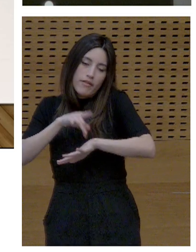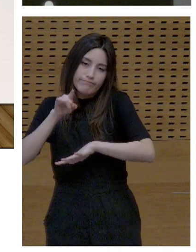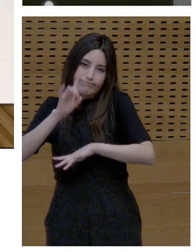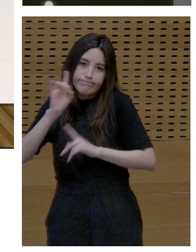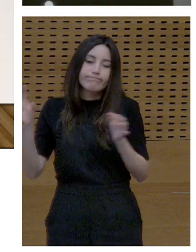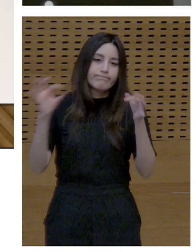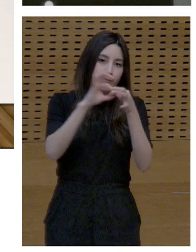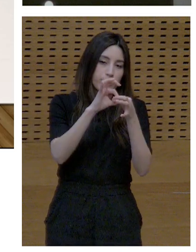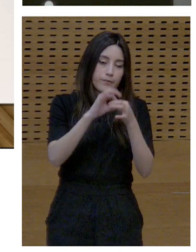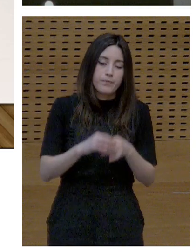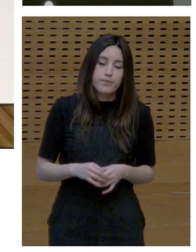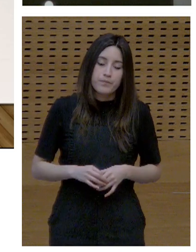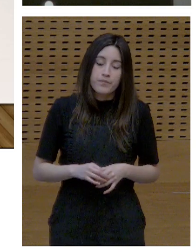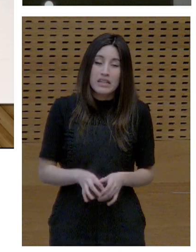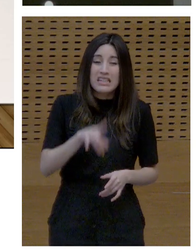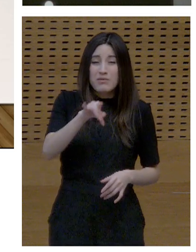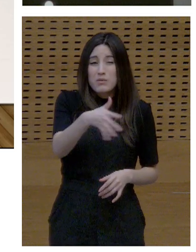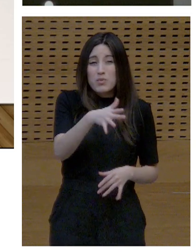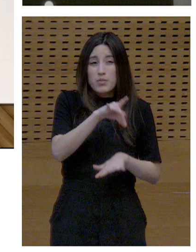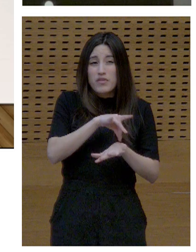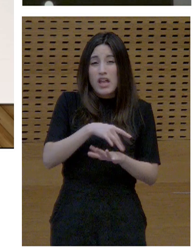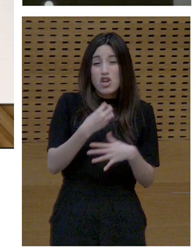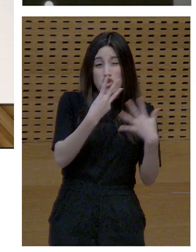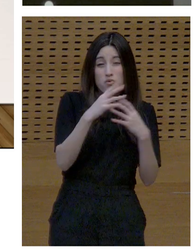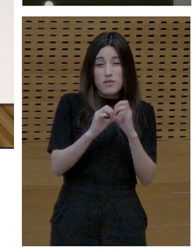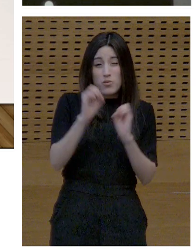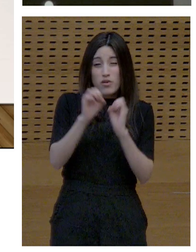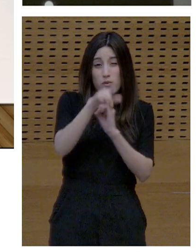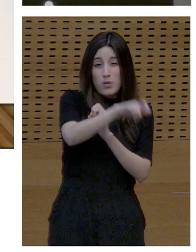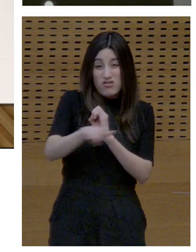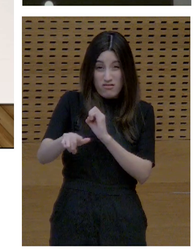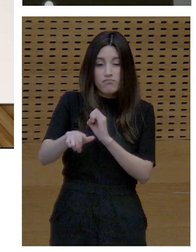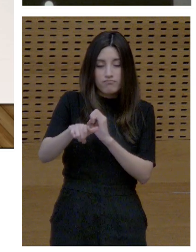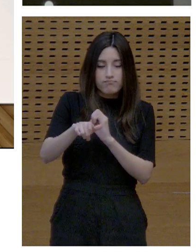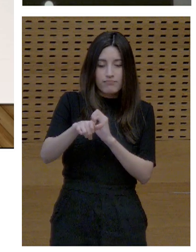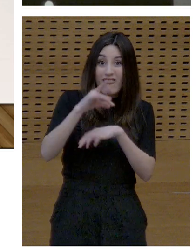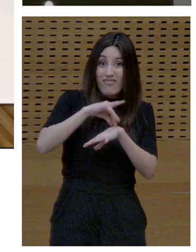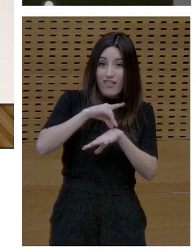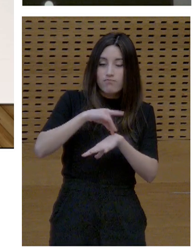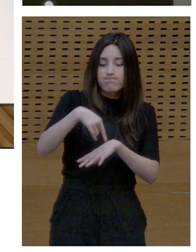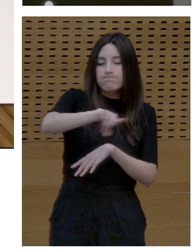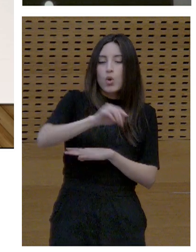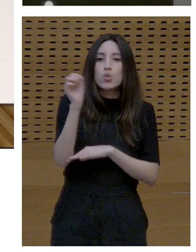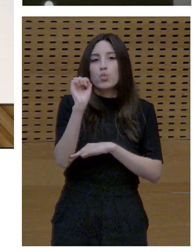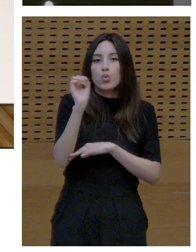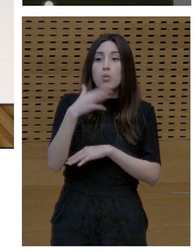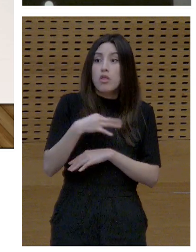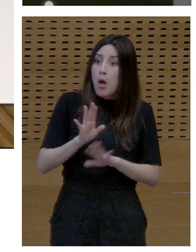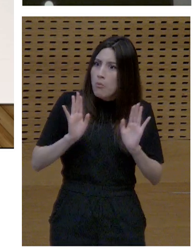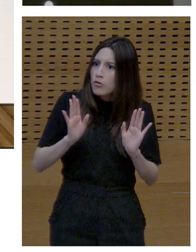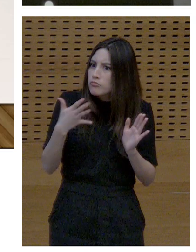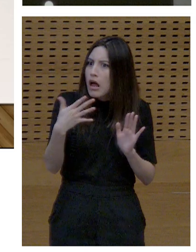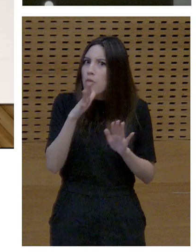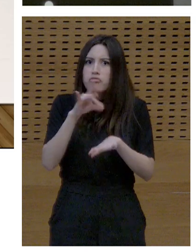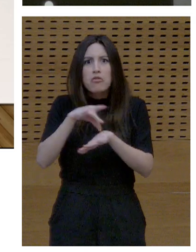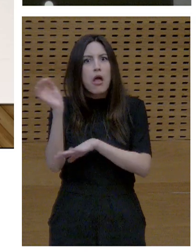enfermedad casi el 90% de los pacientes tienen temblor, pero pues se puede tener un Parkinson sin temblor, pero es más